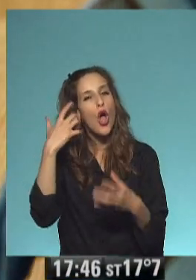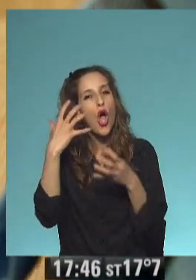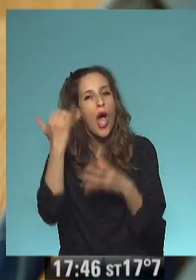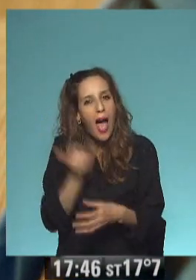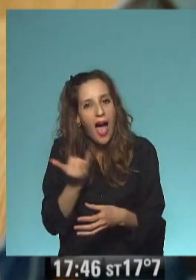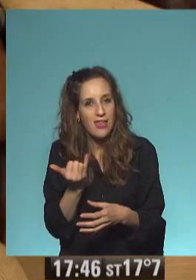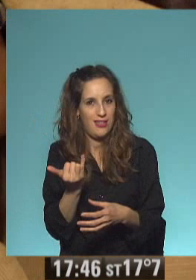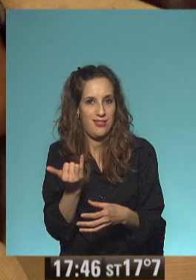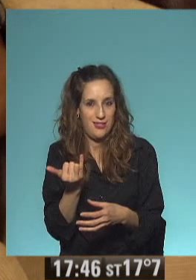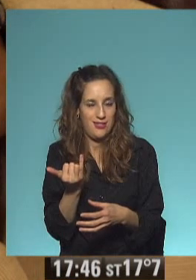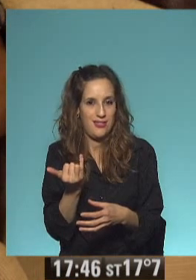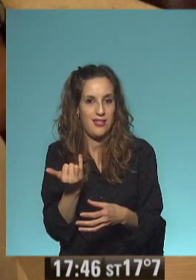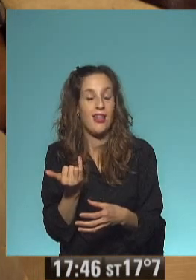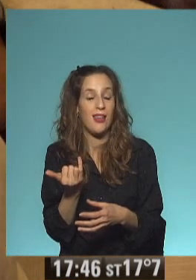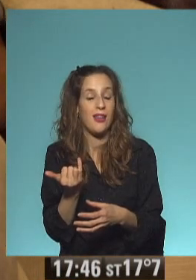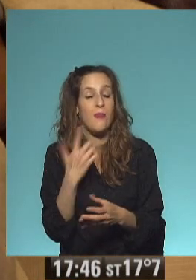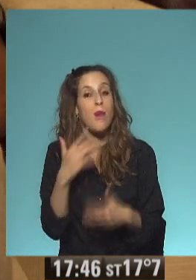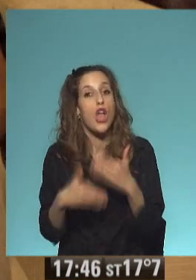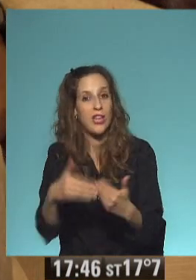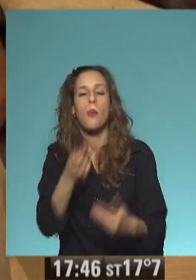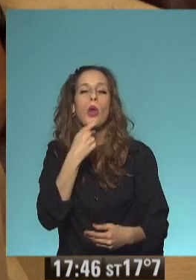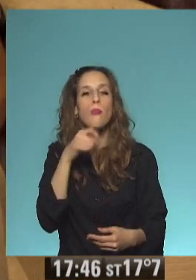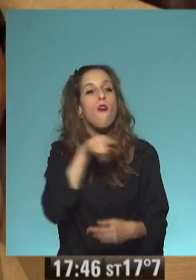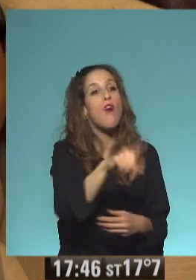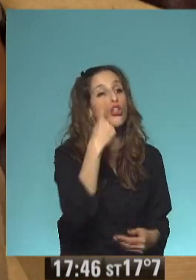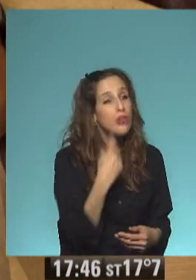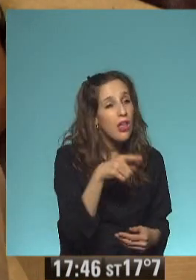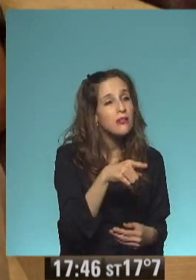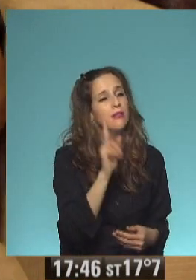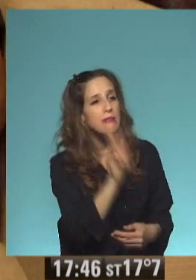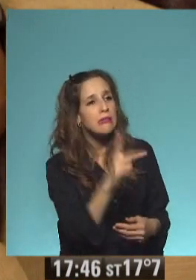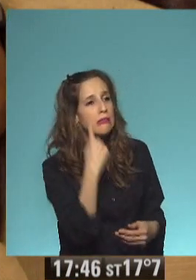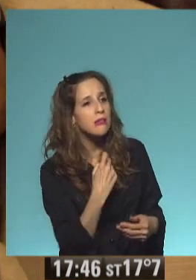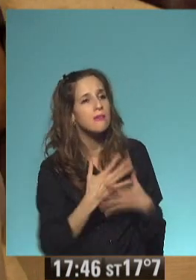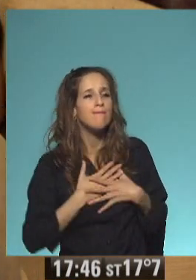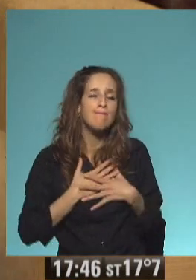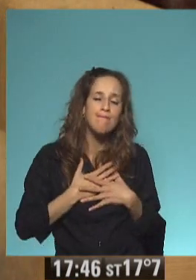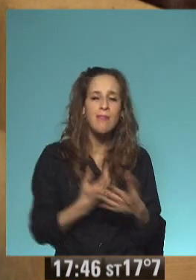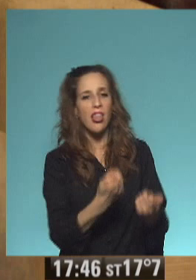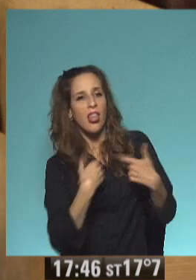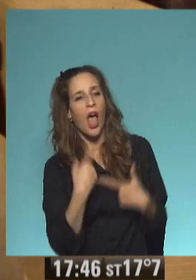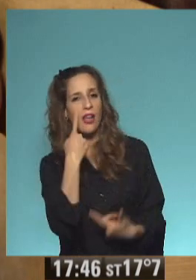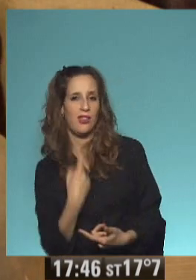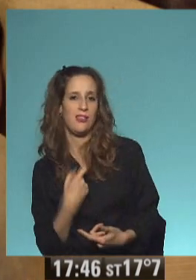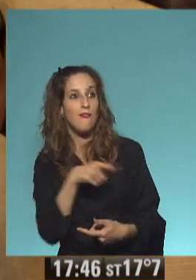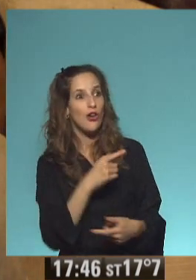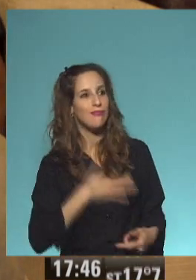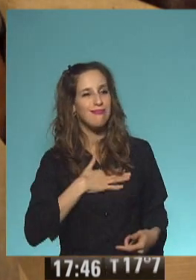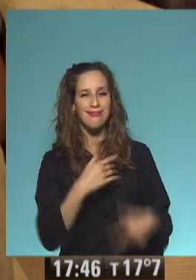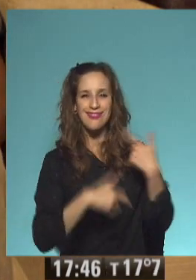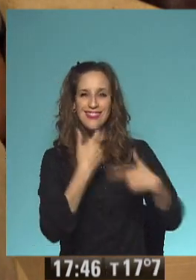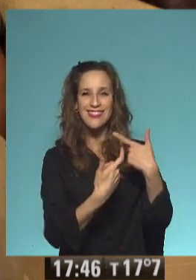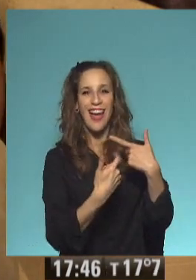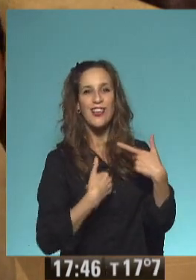mismas partes del cerebro. Cuando vos estás triste, yo me pongo un poco triste o muy triste. Cuando vos estás contenta, a mí me da